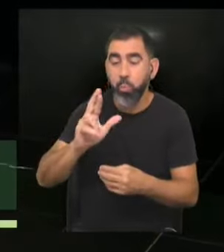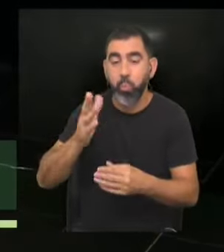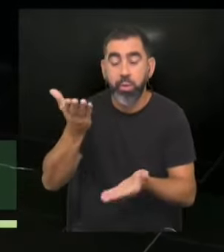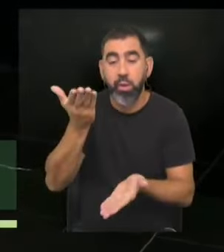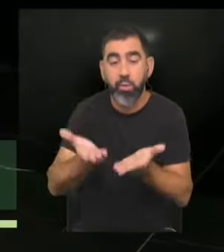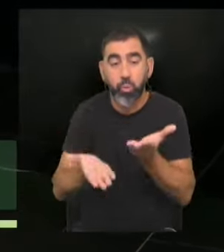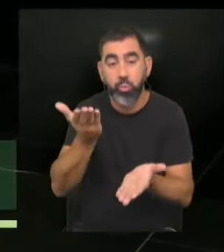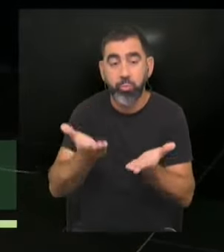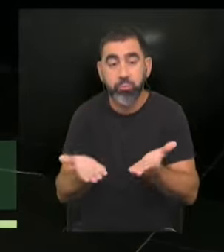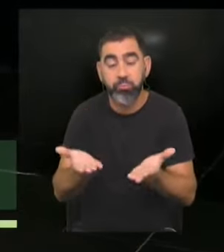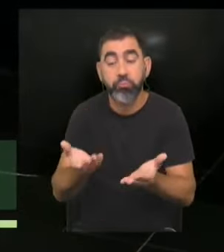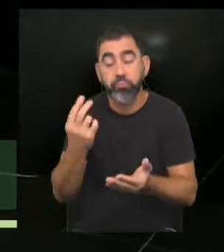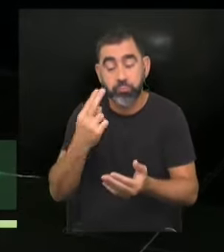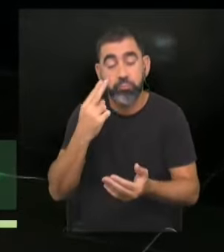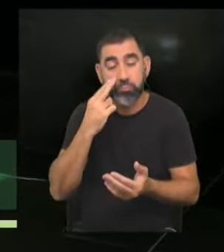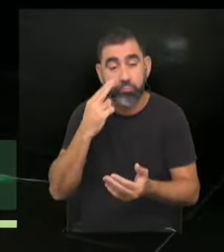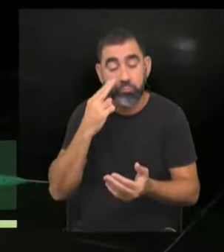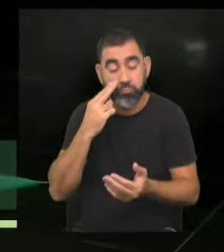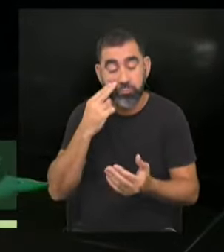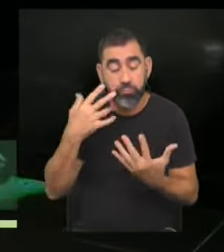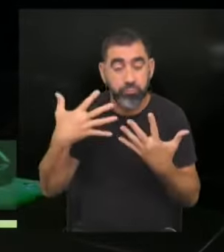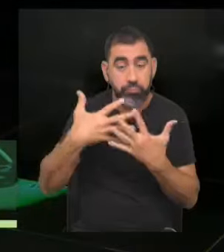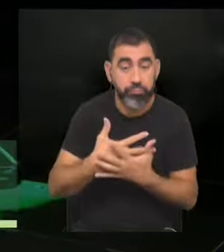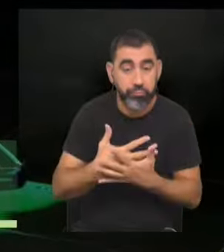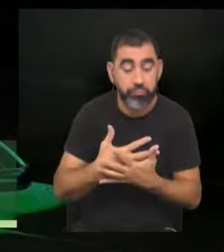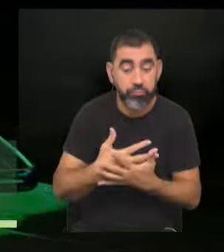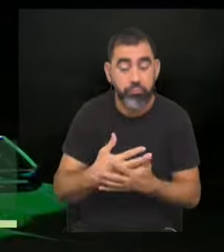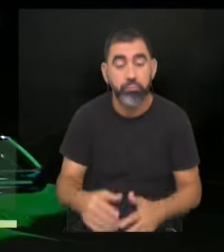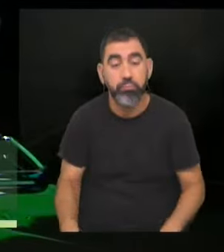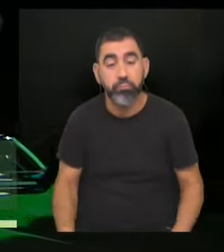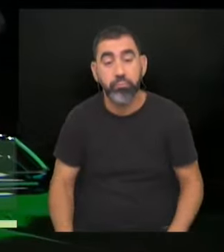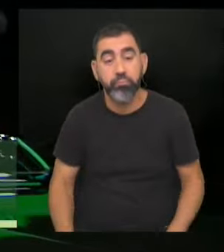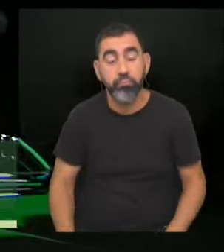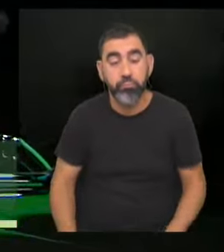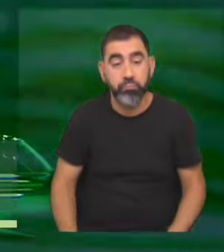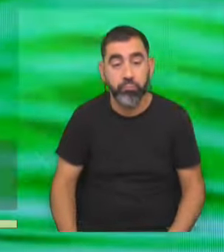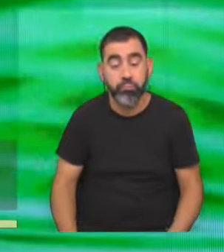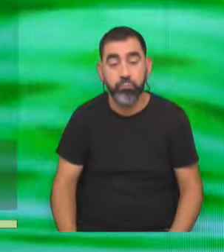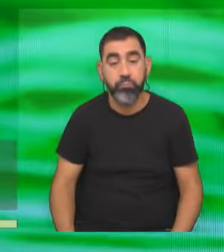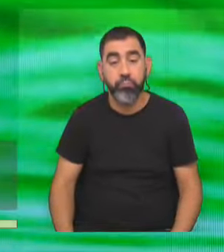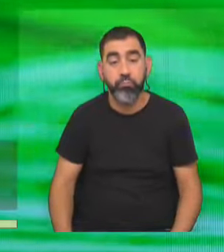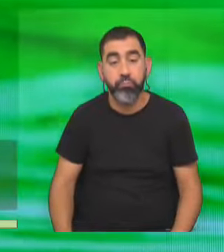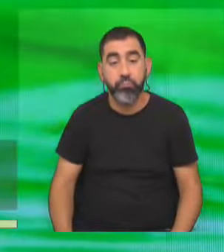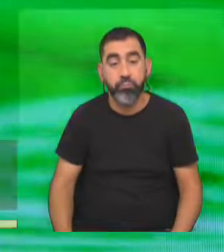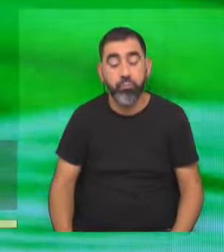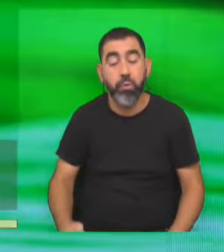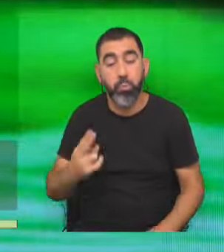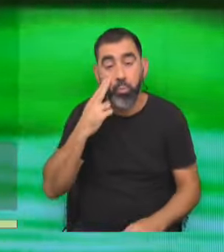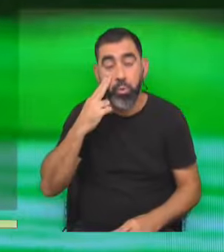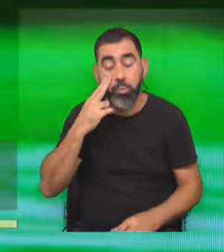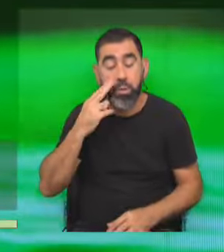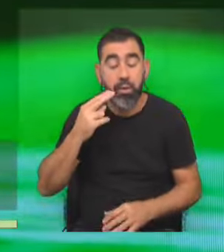Justicia entonces hay un deterioro se quiere de algo natural una sociedad democrática un déficit de